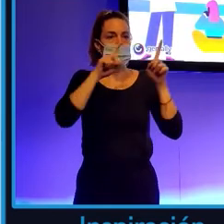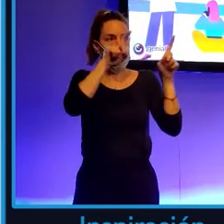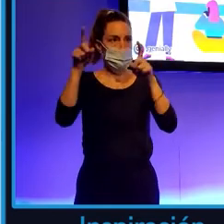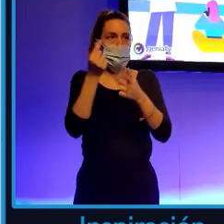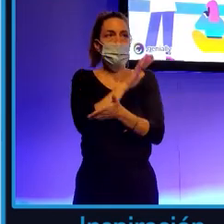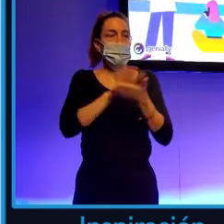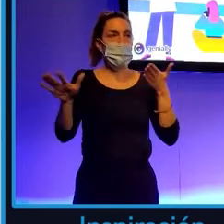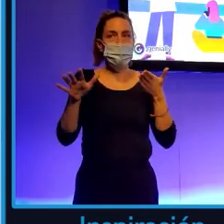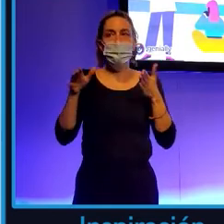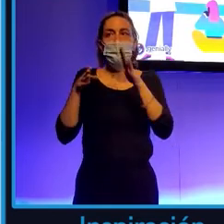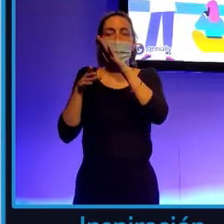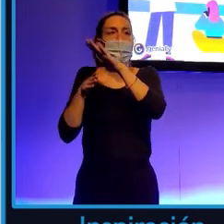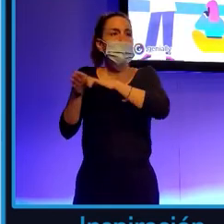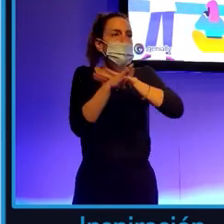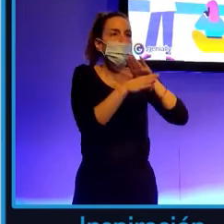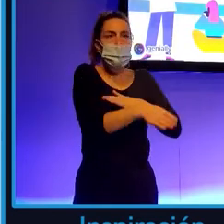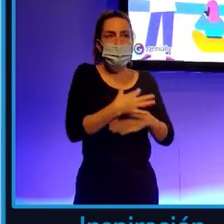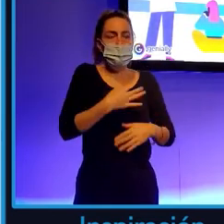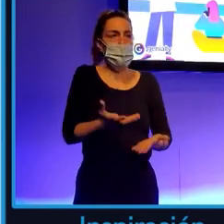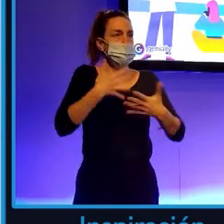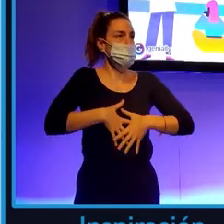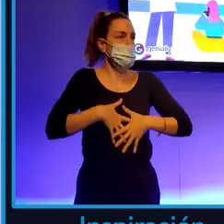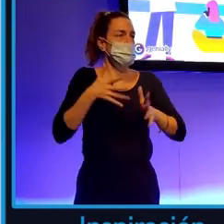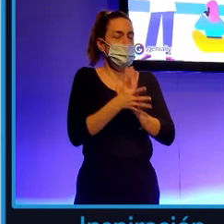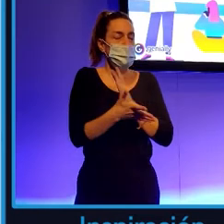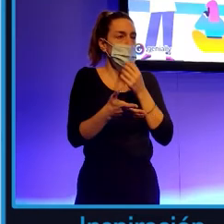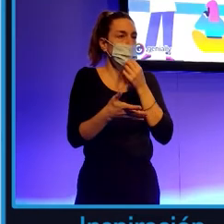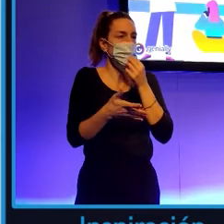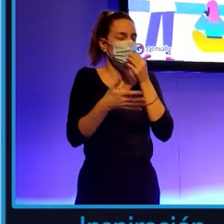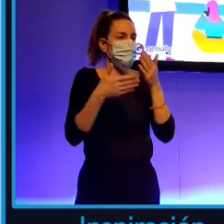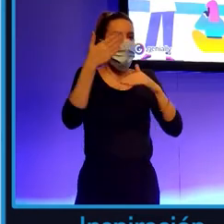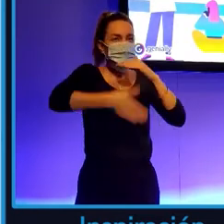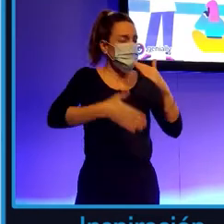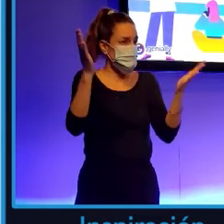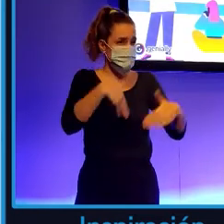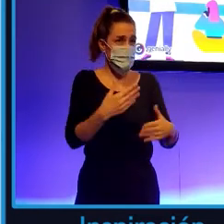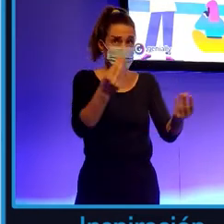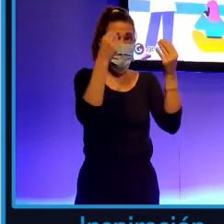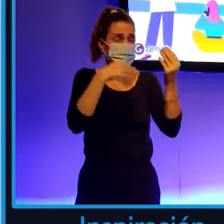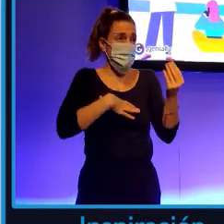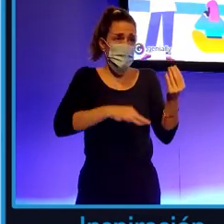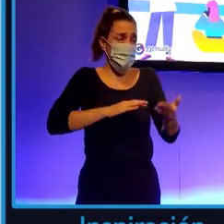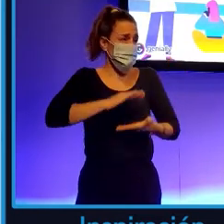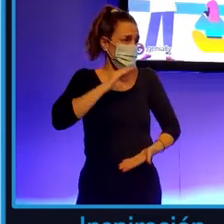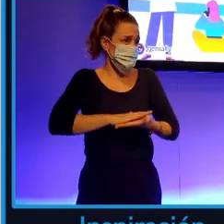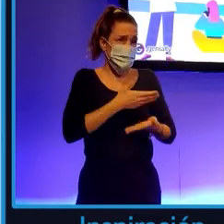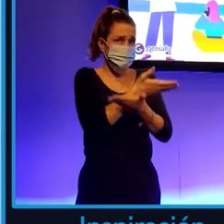es decir que no hay ningún motivo para que ustedes no se formen no se formen en lo que realmente ustedes quieran formarse